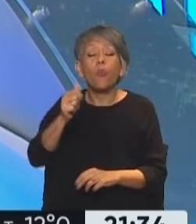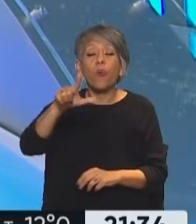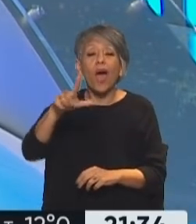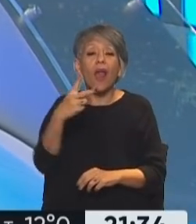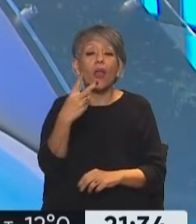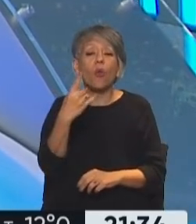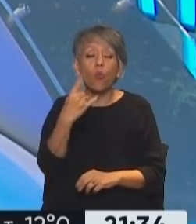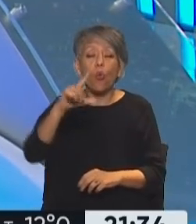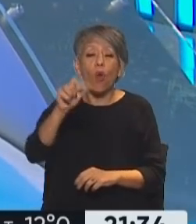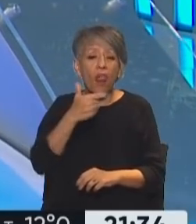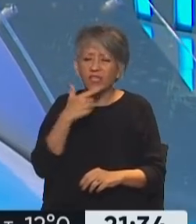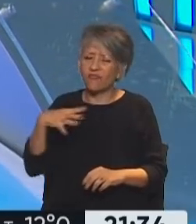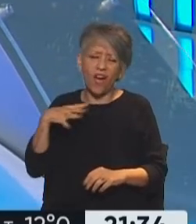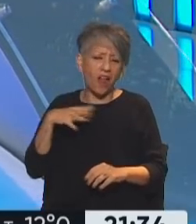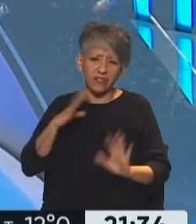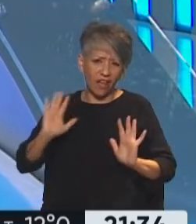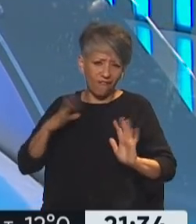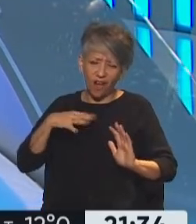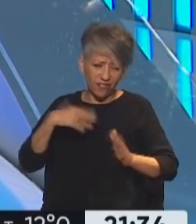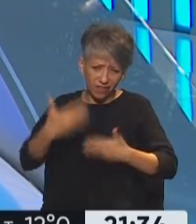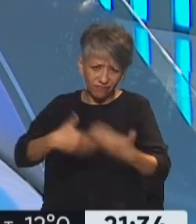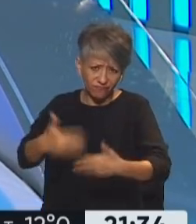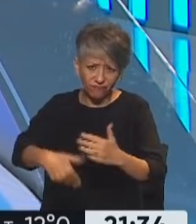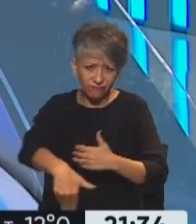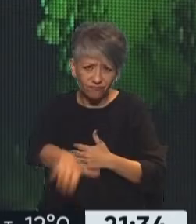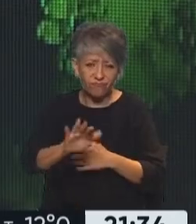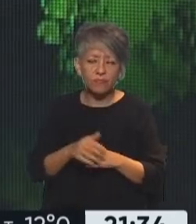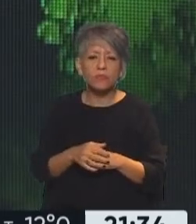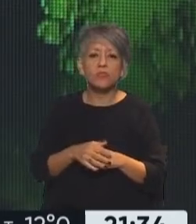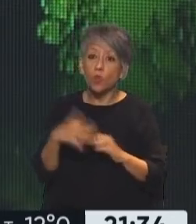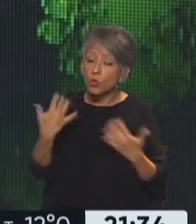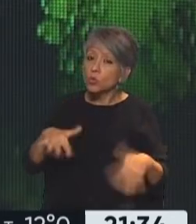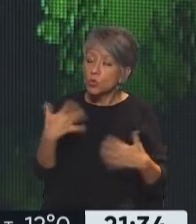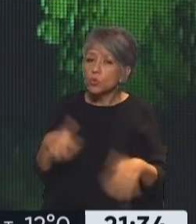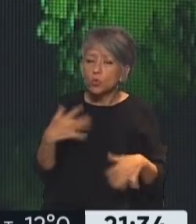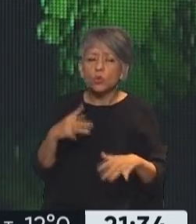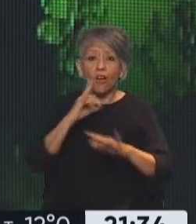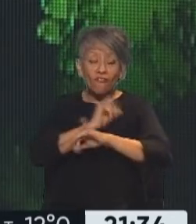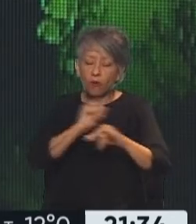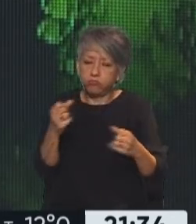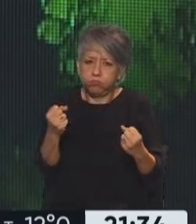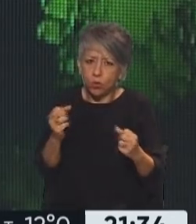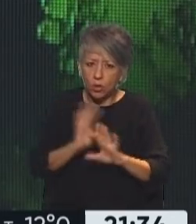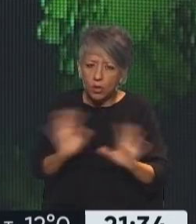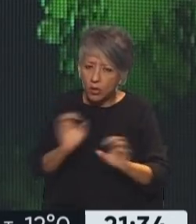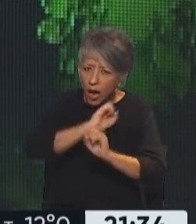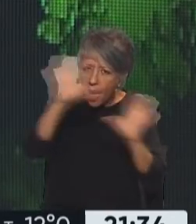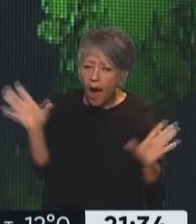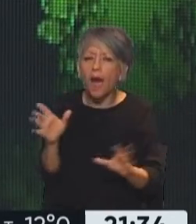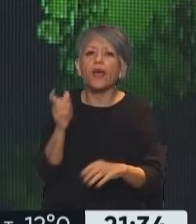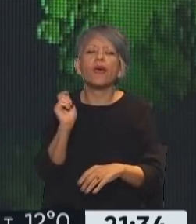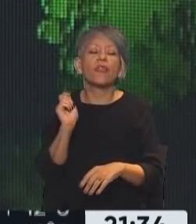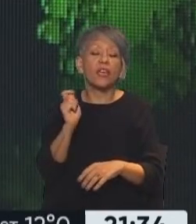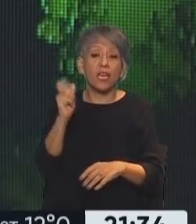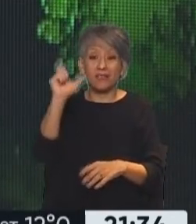todavía a proceso, desarrollar, ¿no? en proceso, exactamente. Así que, bueno, una desmentida bastante categórica, ¿no? Justamente de la Cámara de